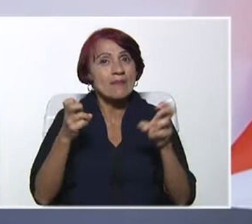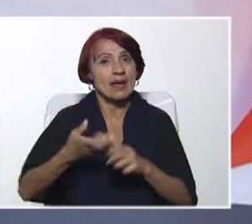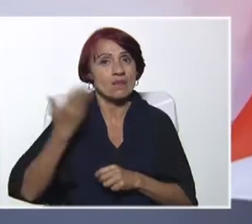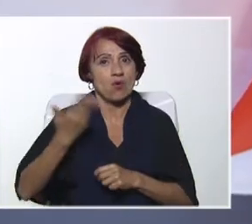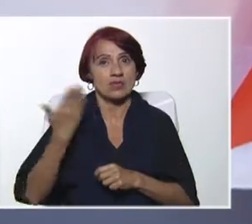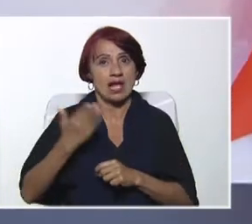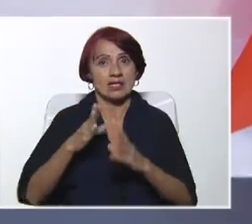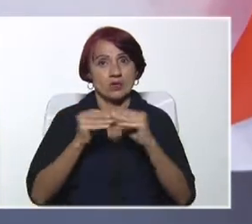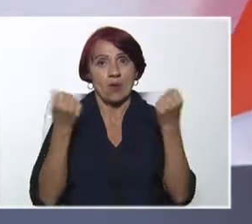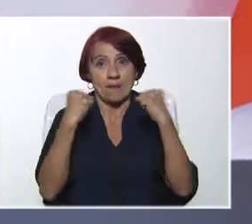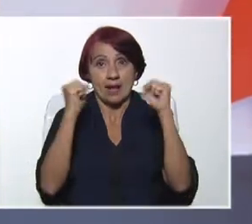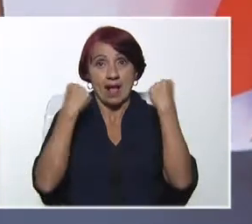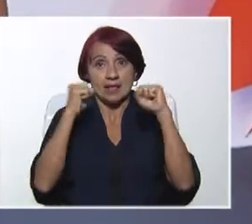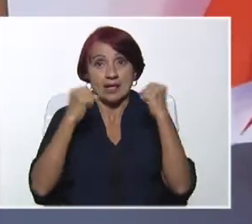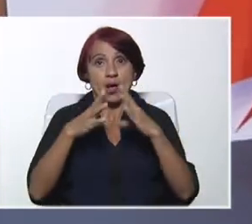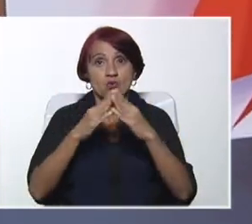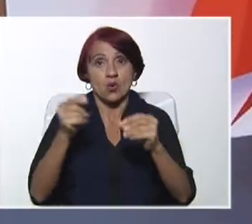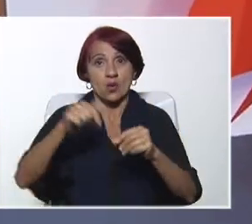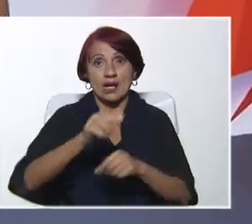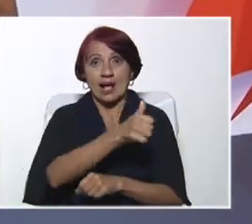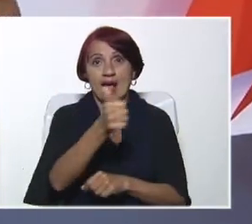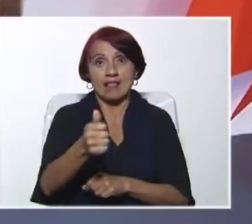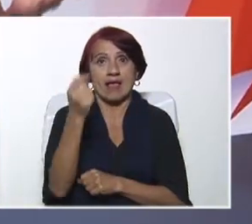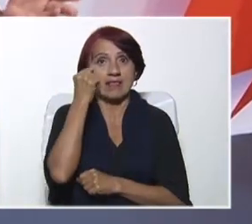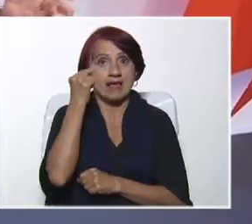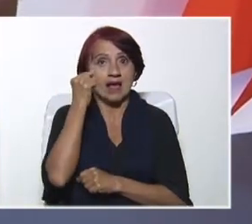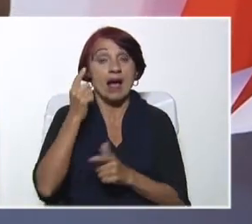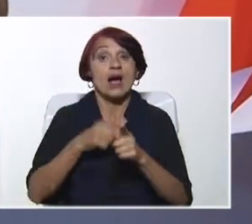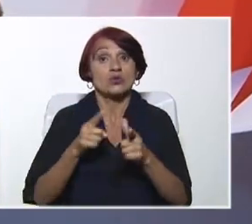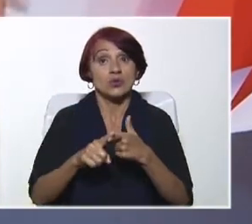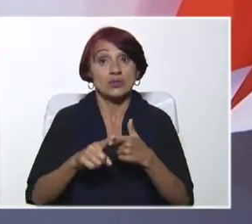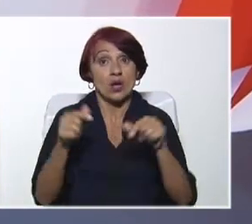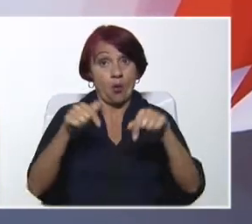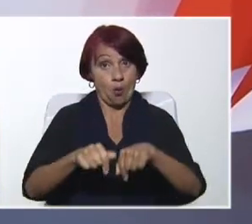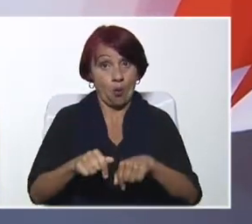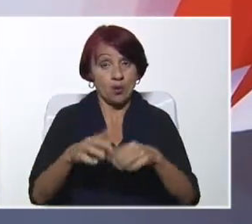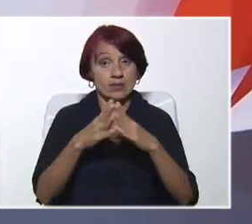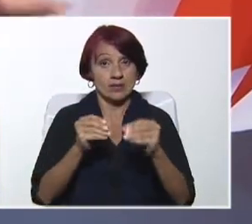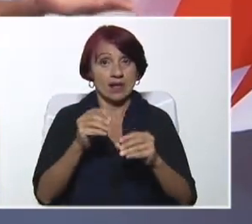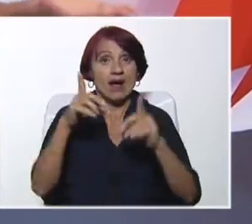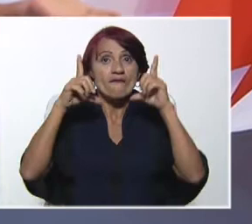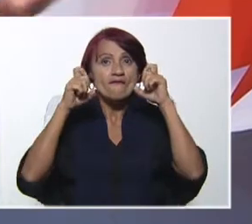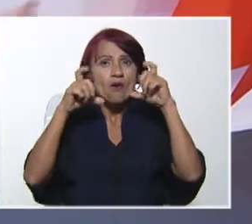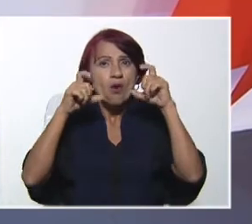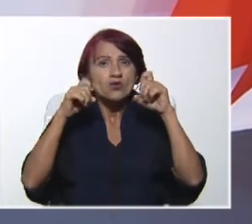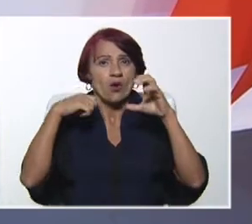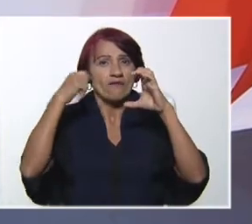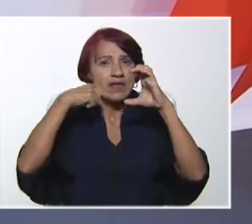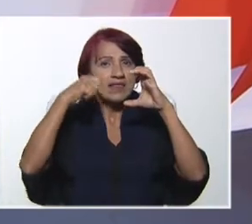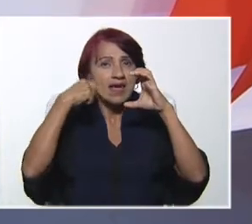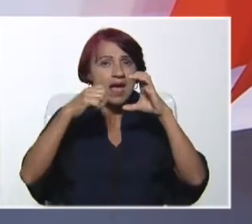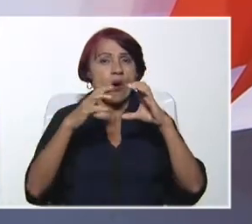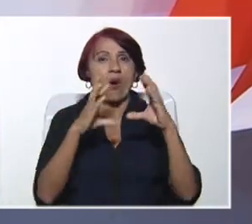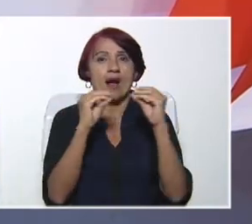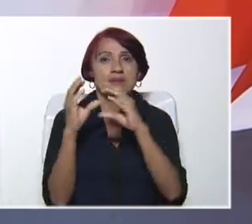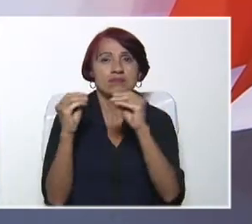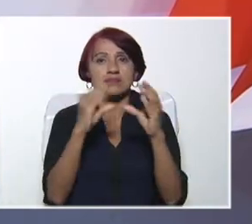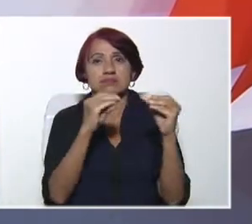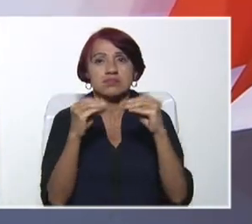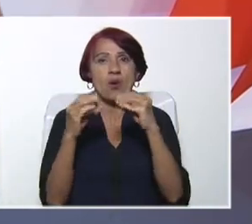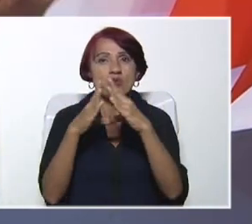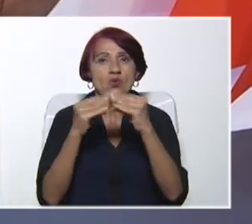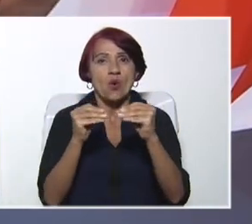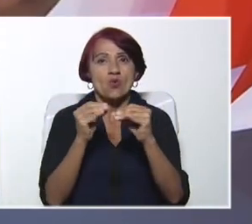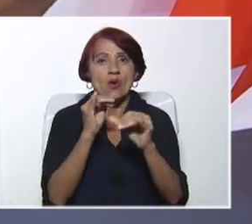referentes teóricos prácticos que vamos a ver cada día. Por supuesto, envíen fotografías, videos y comentarios en Twitter, Instagram